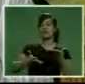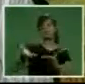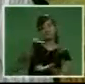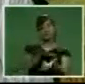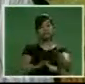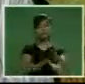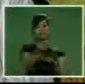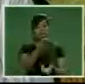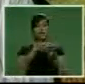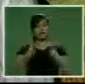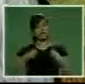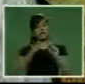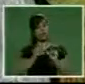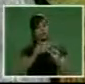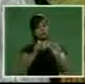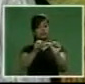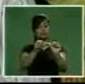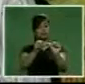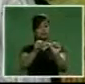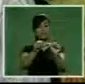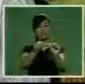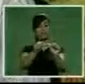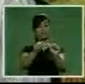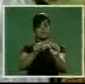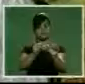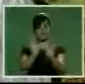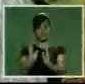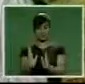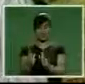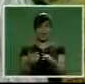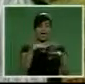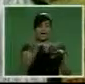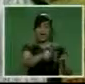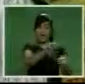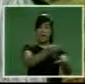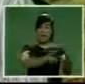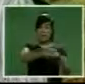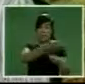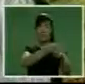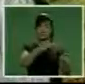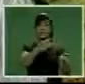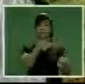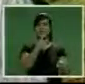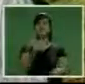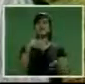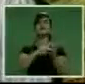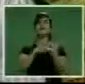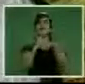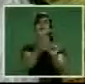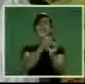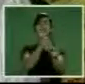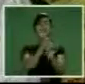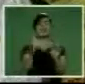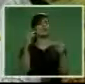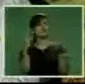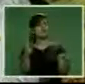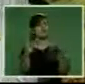capitalismo? Ese papel como tal lo enmascara detrás de la competencia. O sea, la idea es que seamos mejores, por lo tanto tenemos que